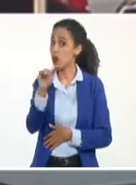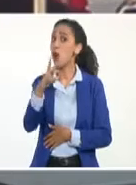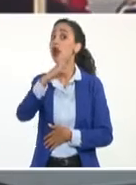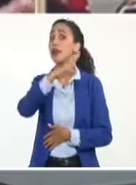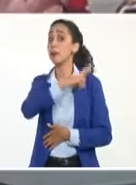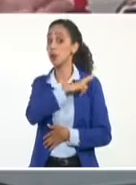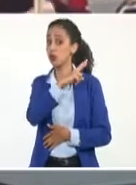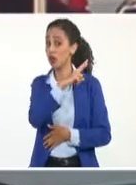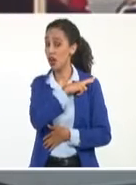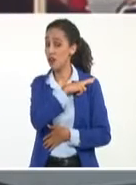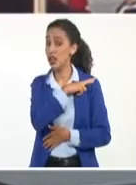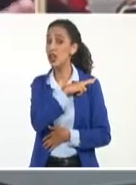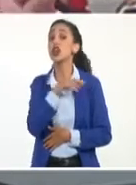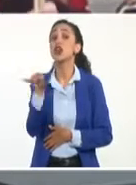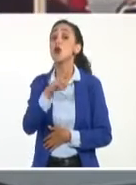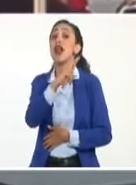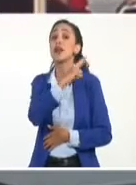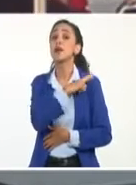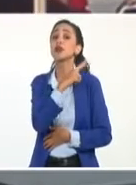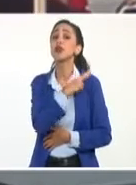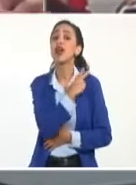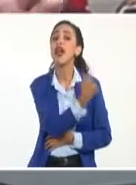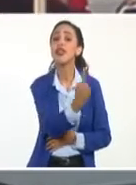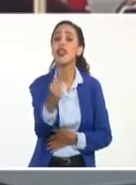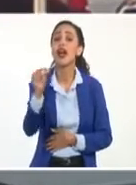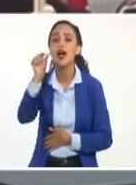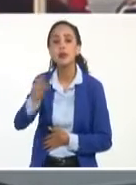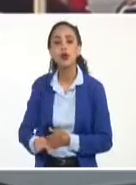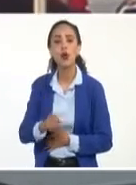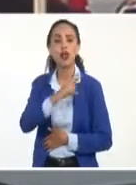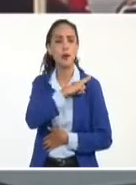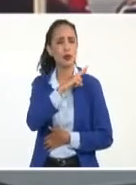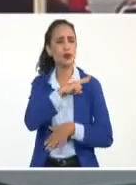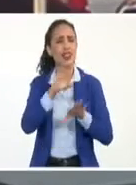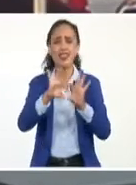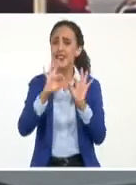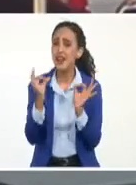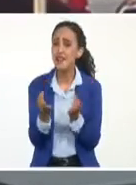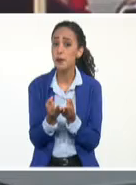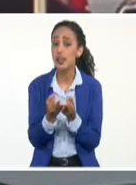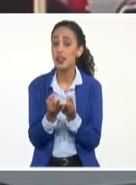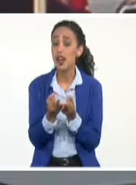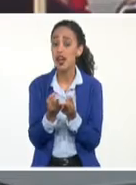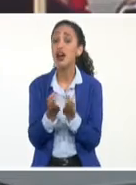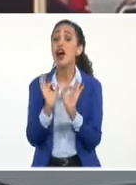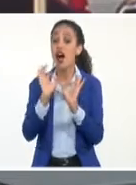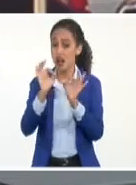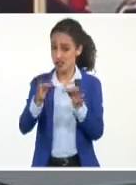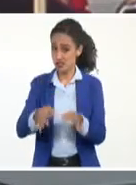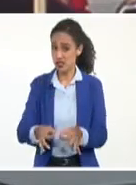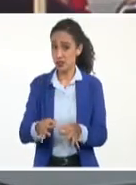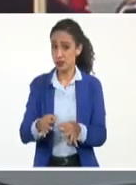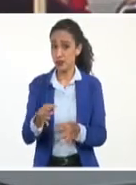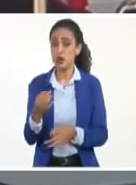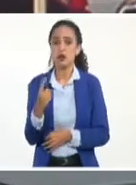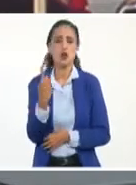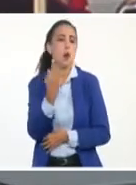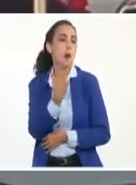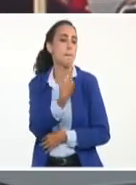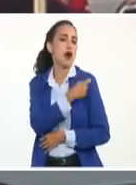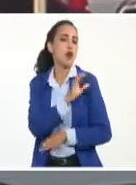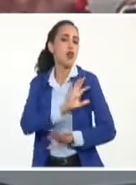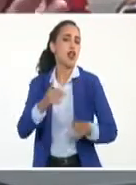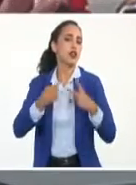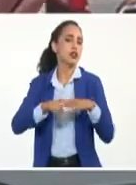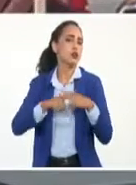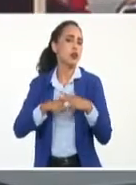la responsabilidad individual, familiar, colectiva y social, porque solo con vacunas no resolvemos esto. Esto tiene que